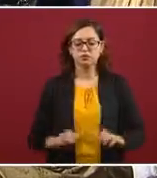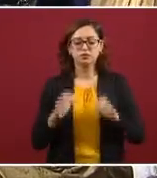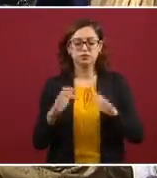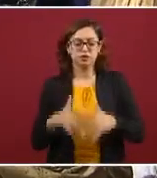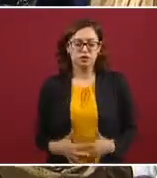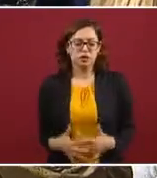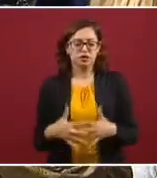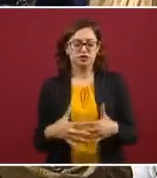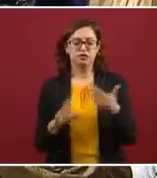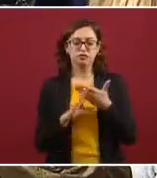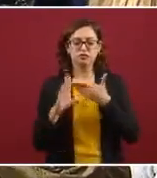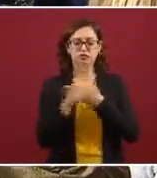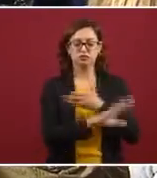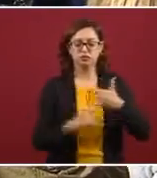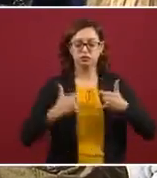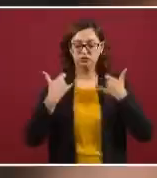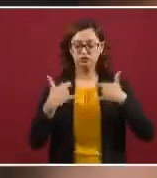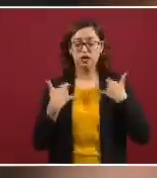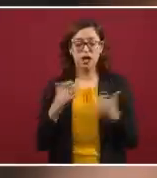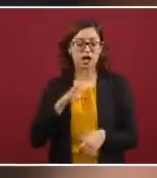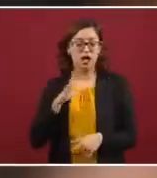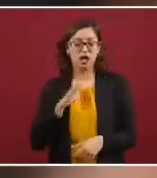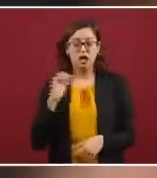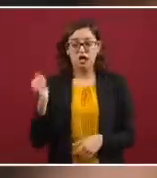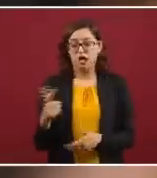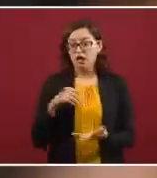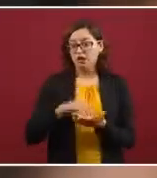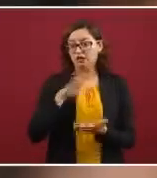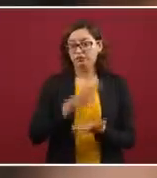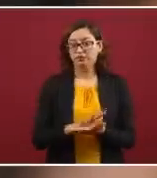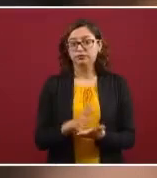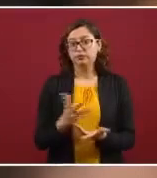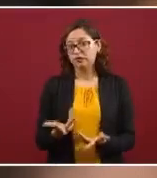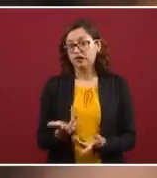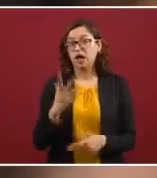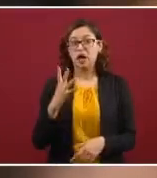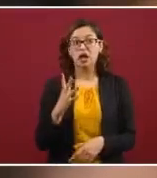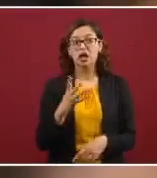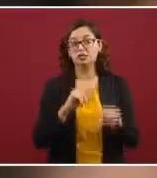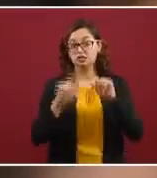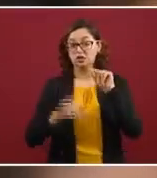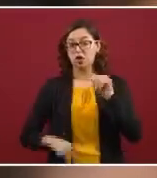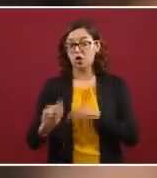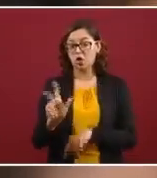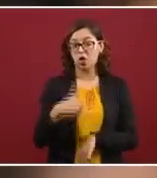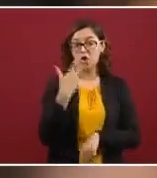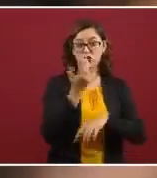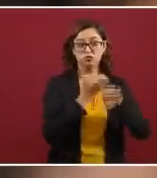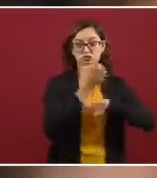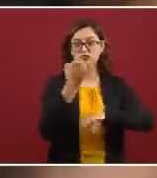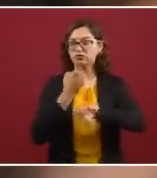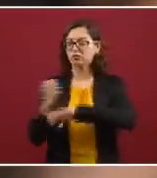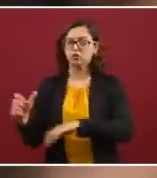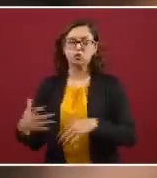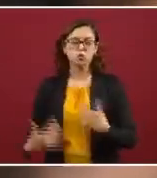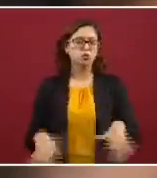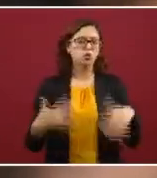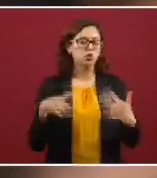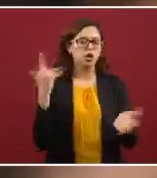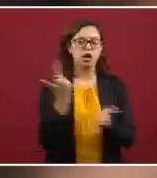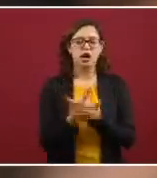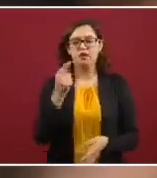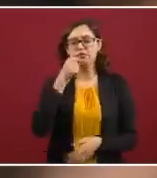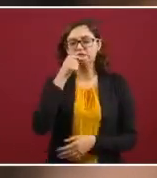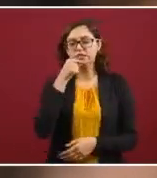en la adolescencia? Hay reportes, hay registros que en al menos 8 estados de la República está muy disparada. Hay niñas